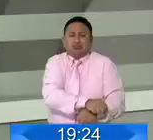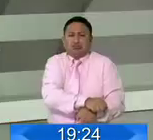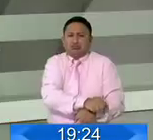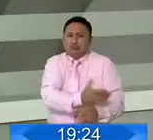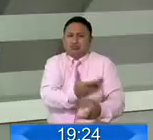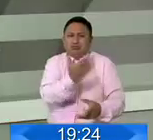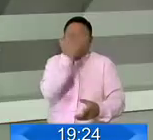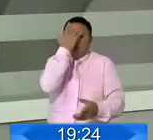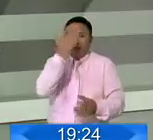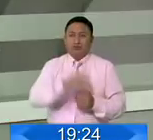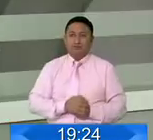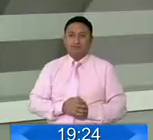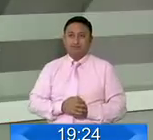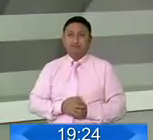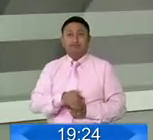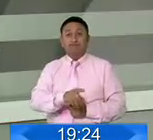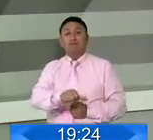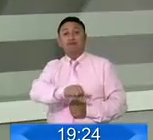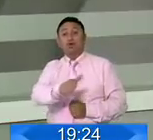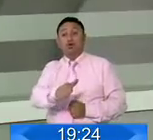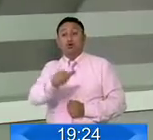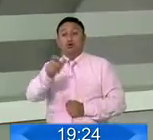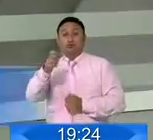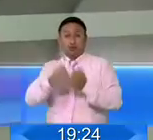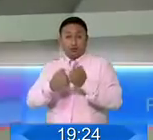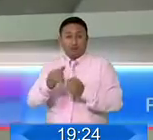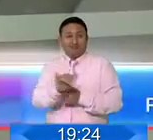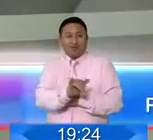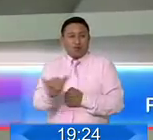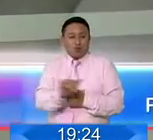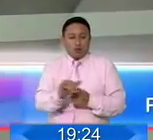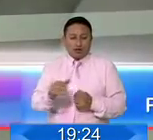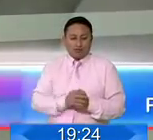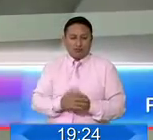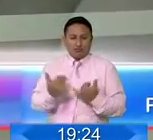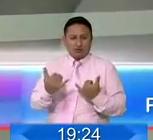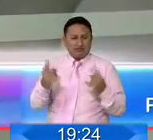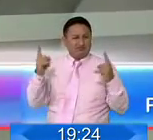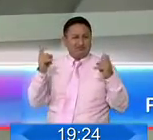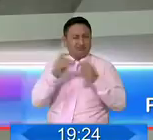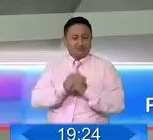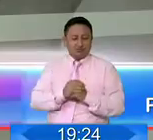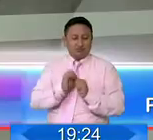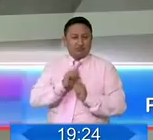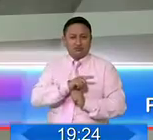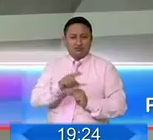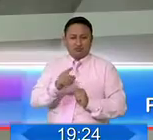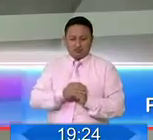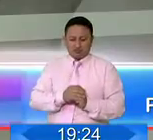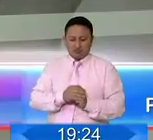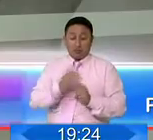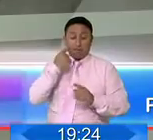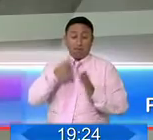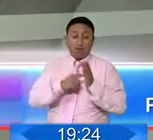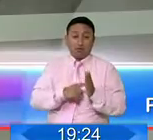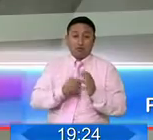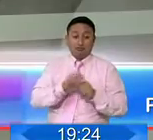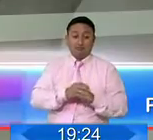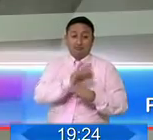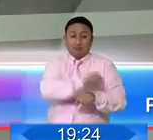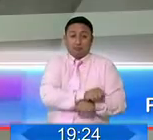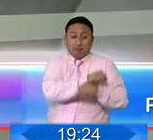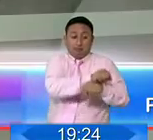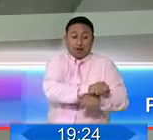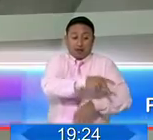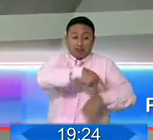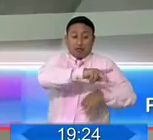razón. Porque tiene similitudes con otros delitos y esto hace que sea más complejo, ¿no? Hay una delgada línea que diferencia, por ejemplo, a la trata con fines de